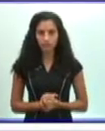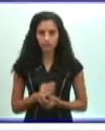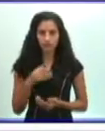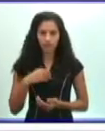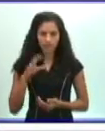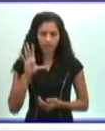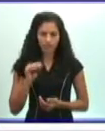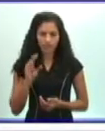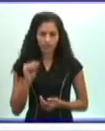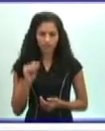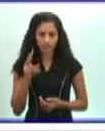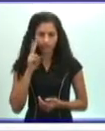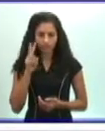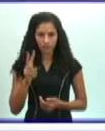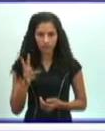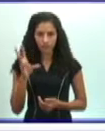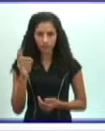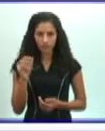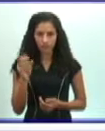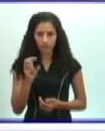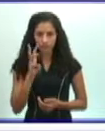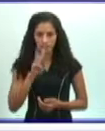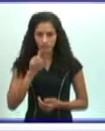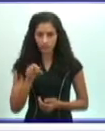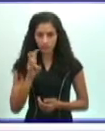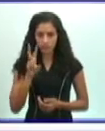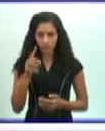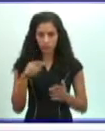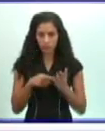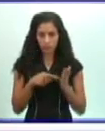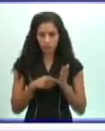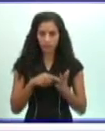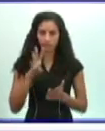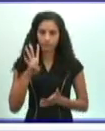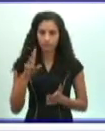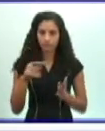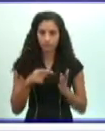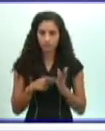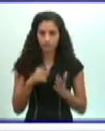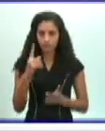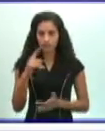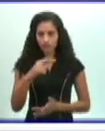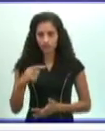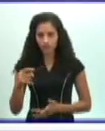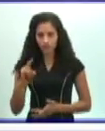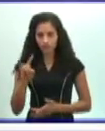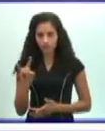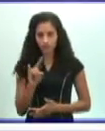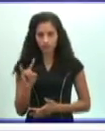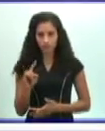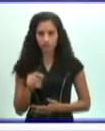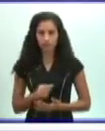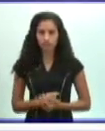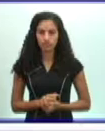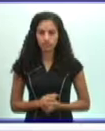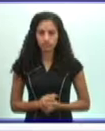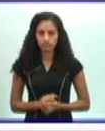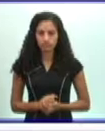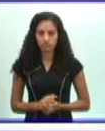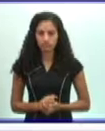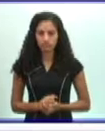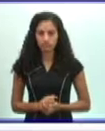nos dice que calculemos 3,3 por 4 por 1 sobre 99.